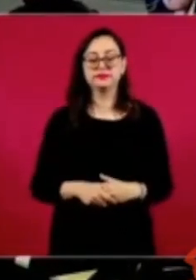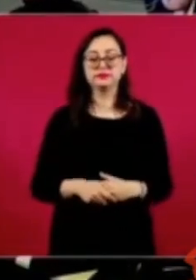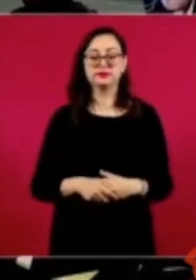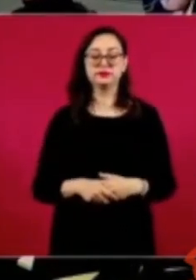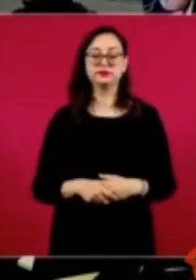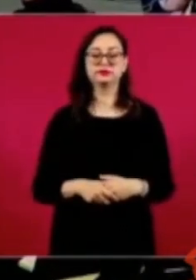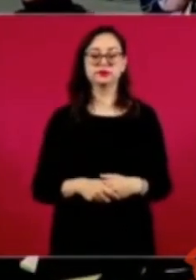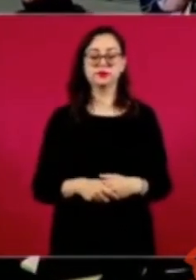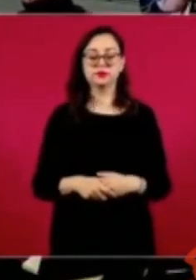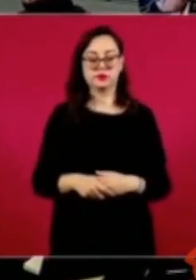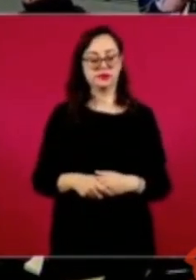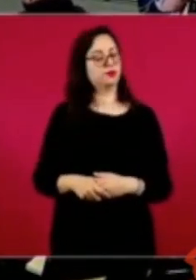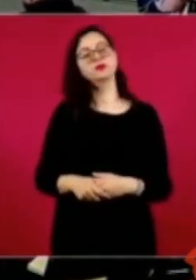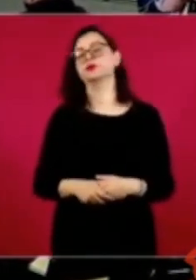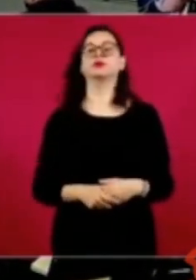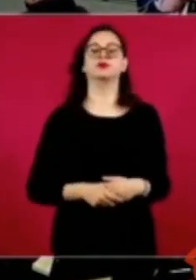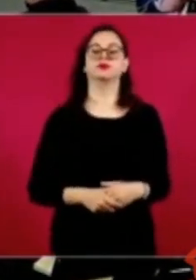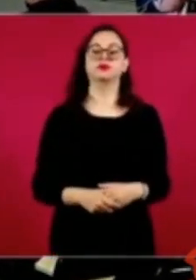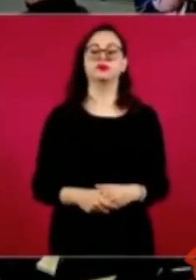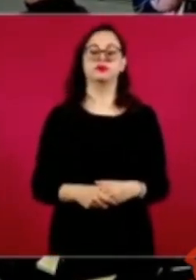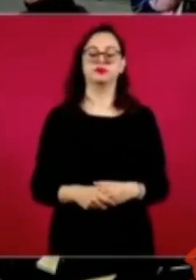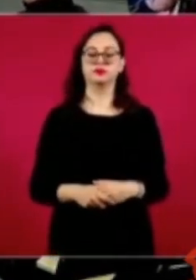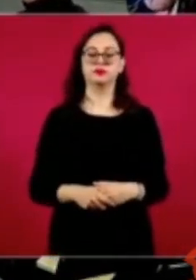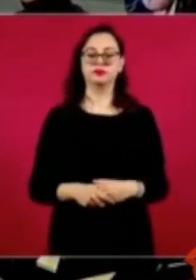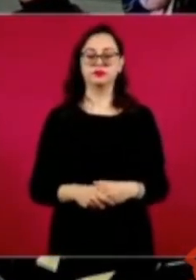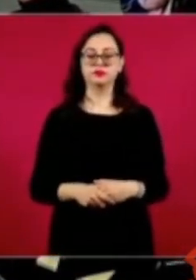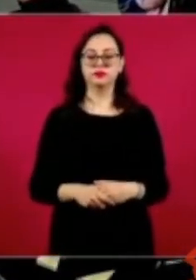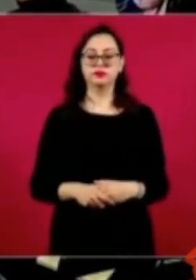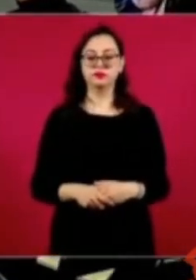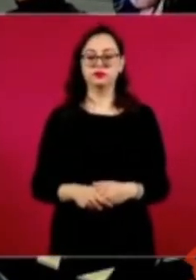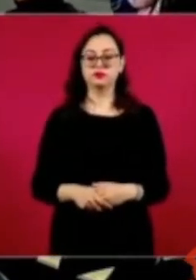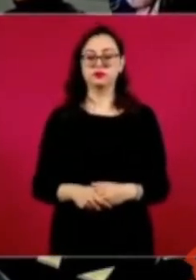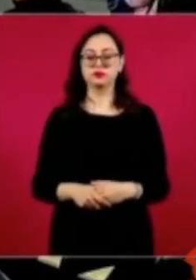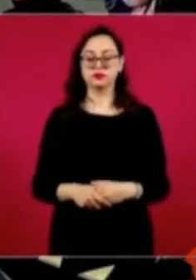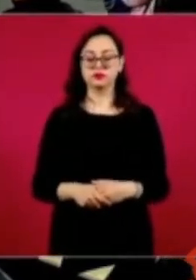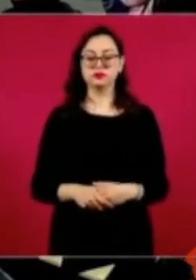Yo voy a firmar el